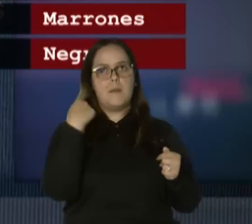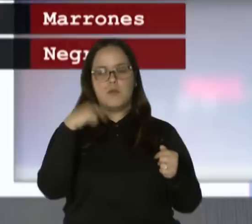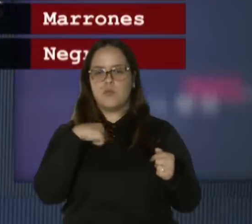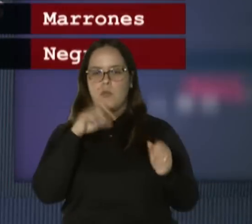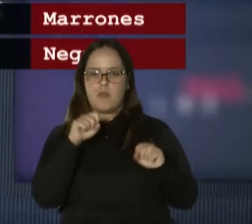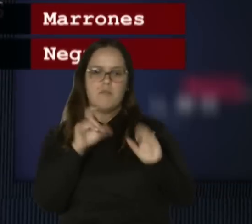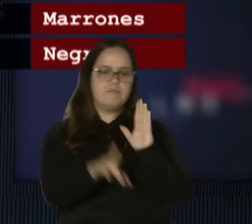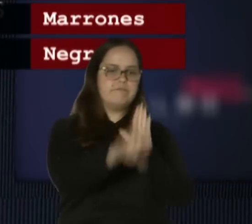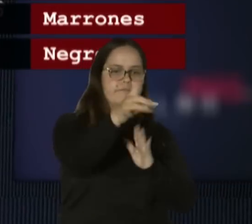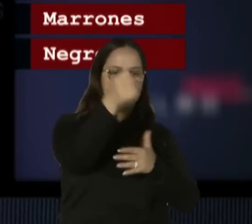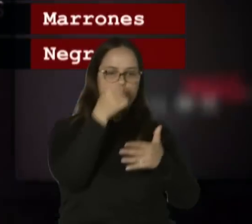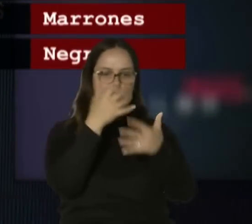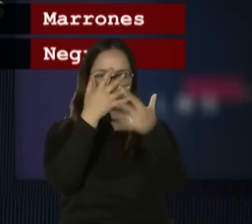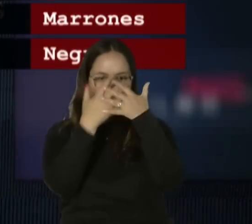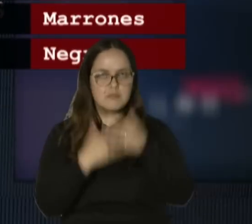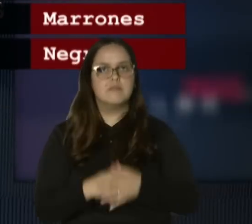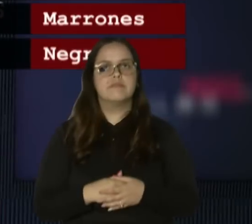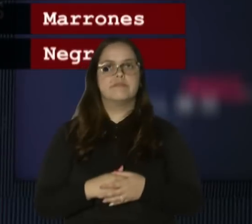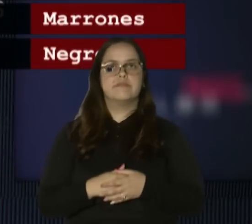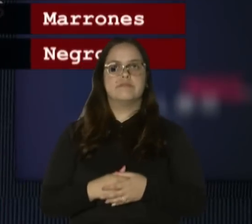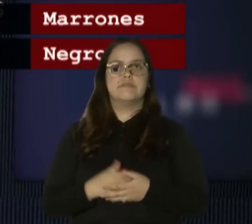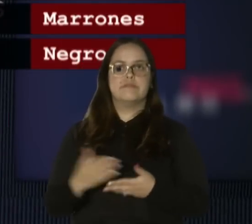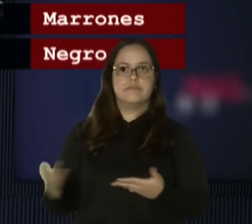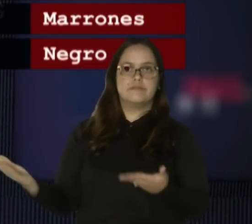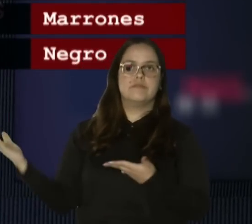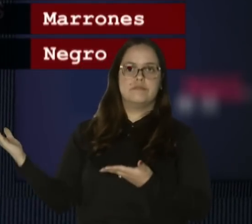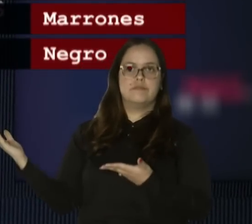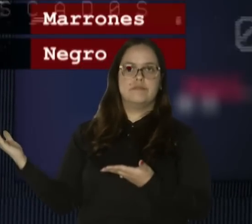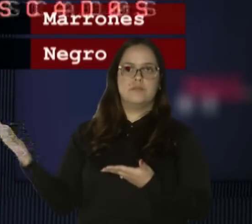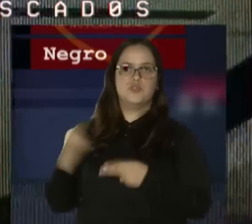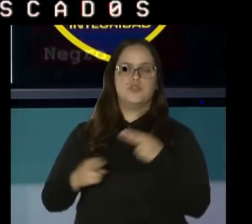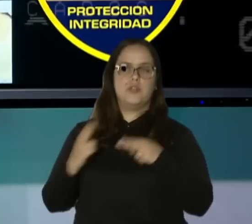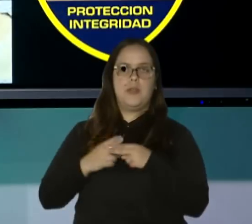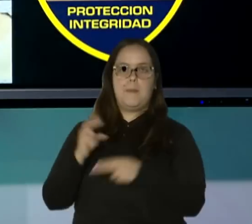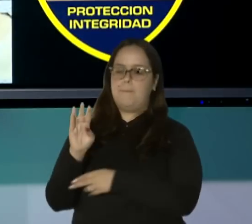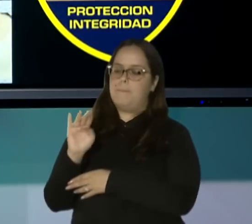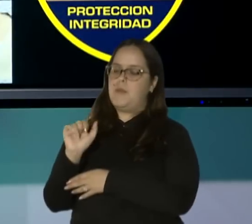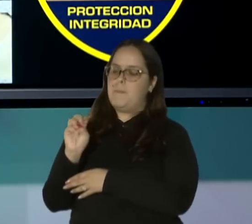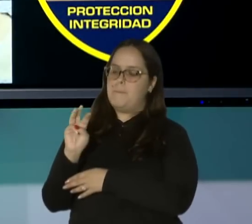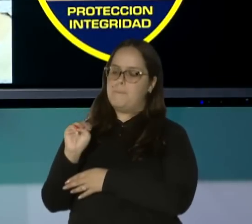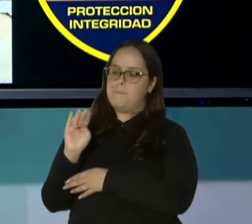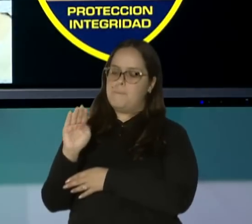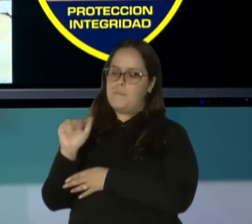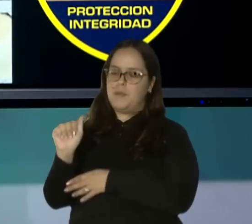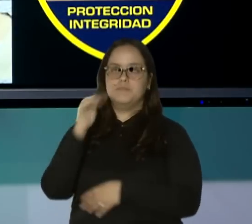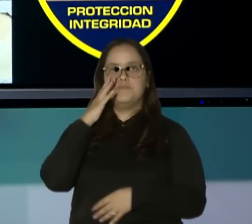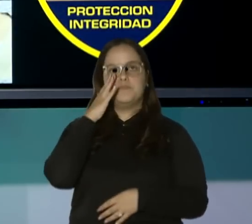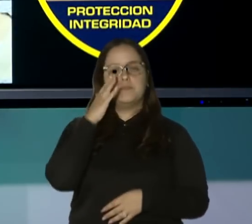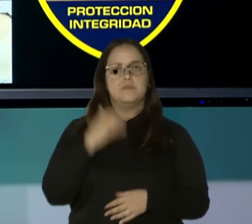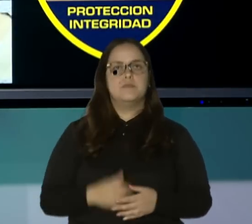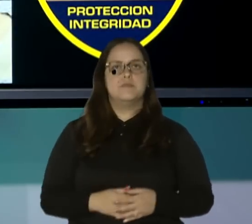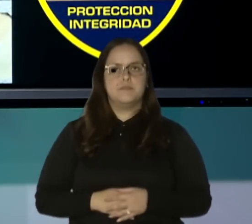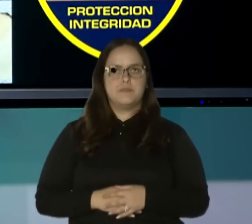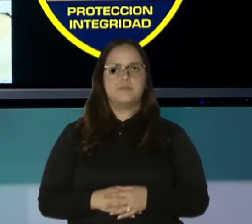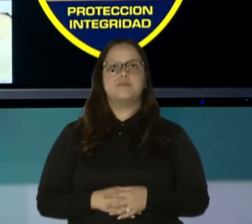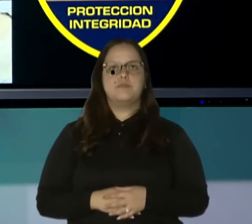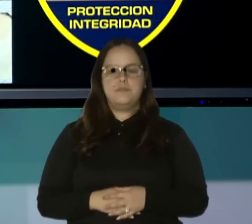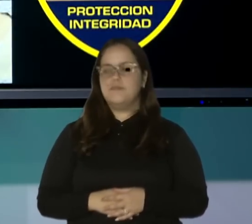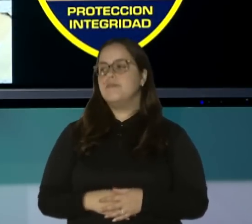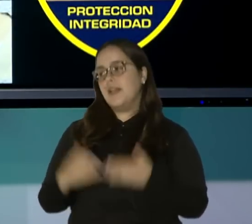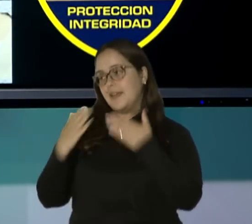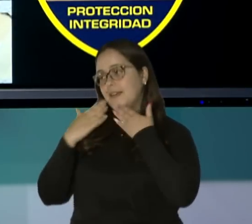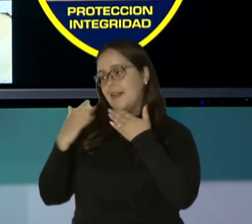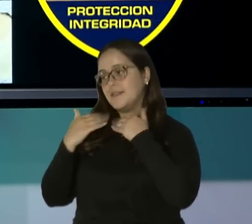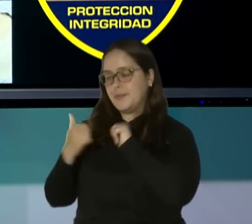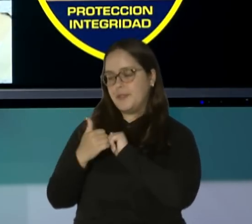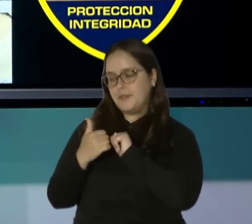Wilfredo Bonilla David, mejor conocido como Bemba. Bueno, tenemos este individuo, muchachos. Gracias, Teniente, por